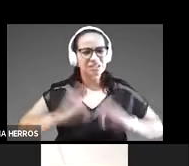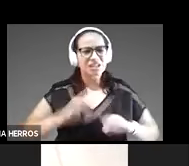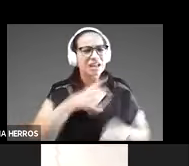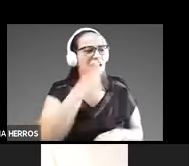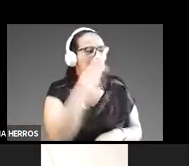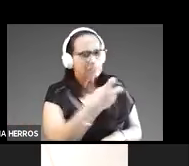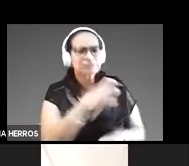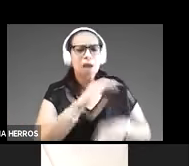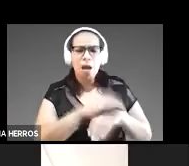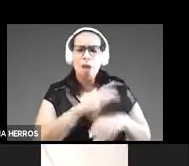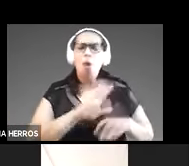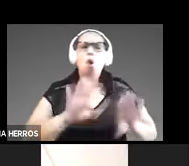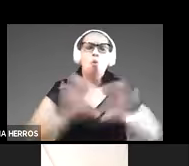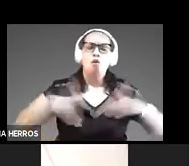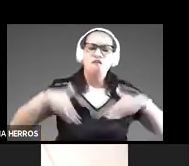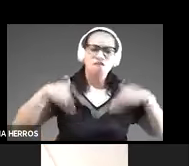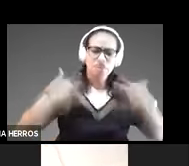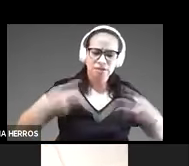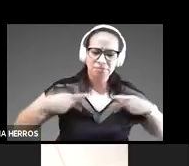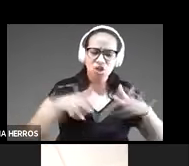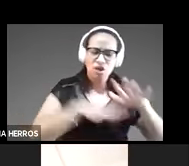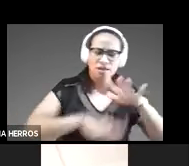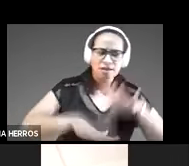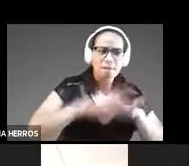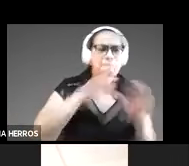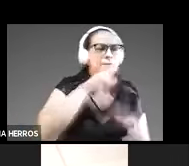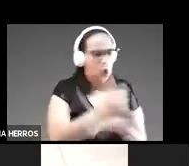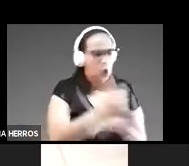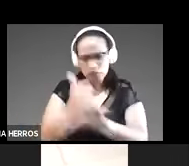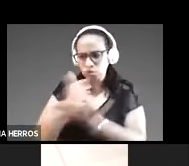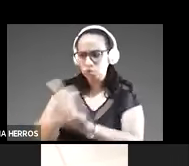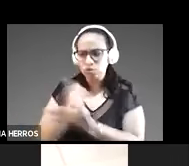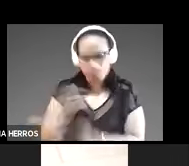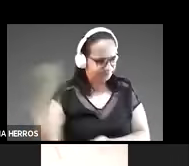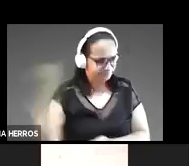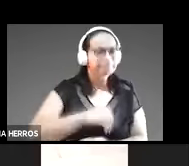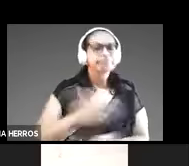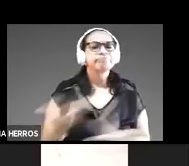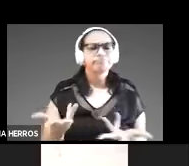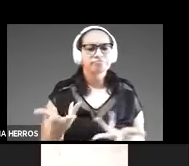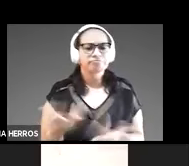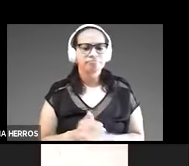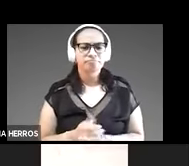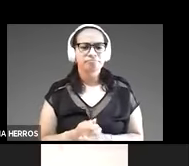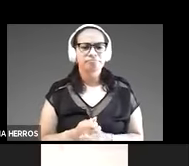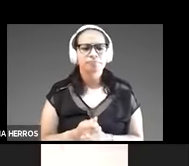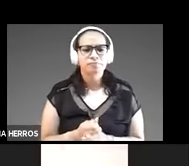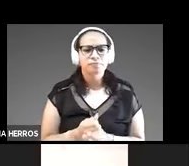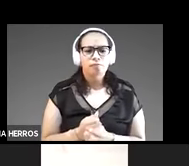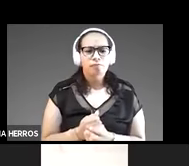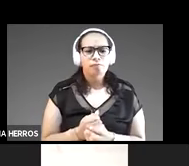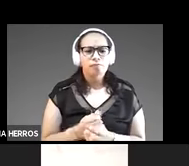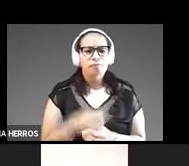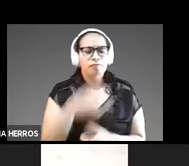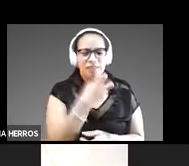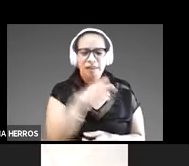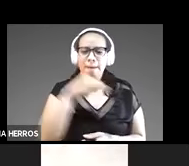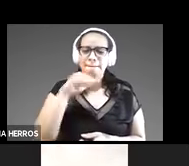es barrio. A ver, mejor ayuden, órale, vénganse y tal, ¿no? Entonces el March en